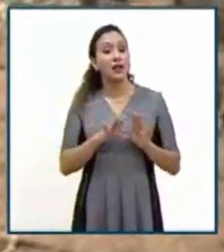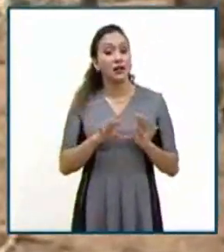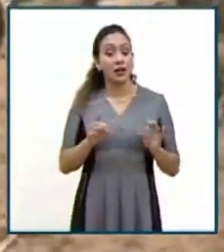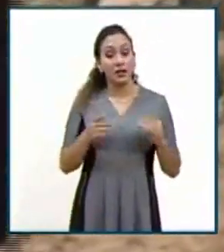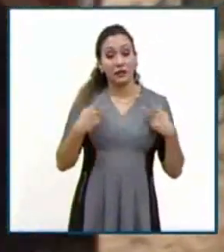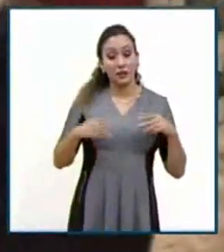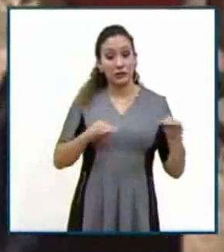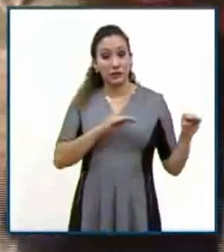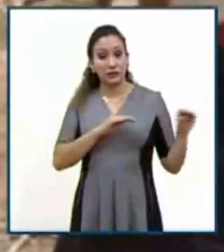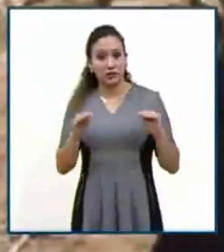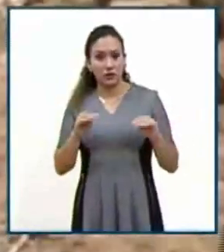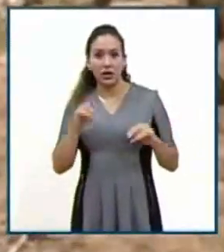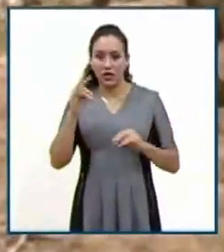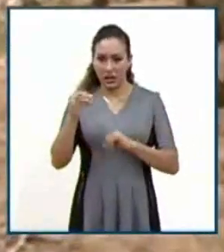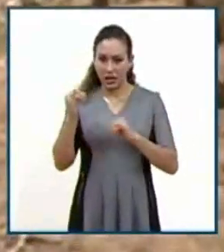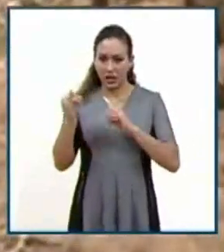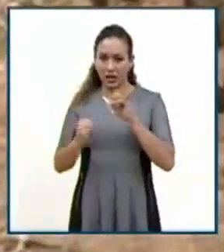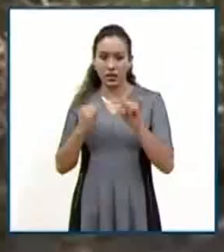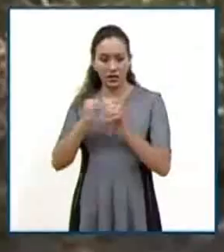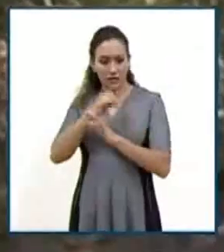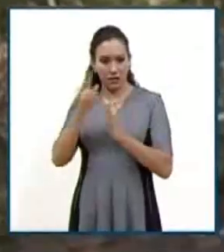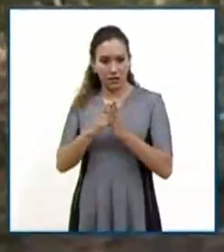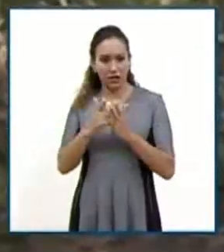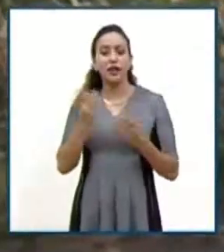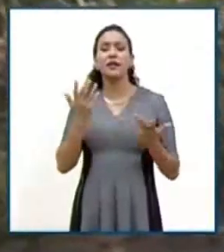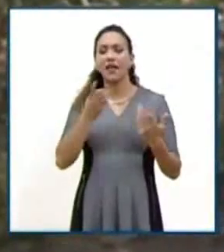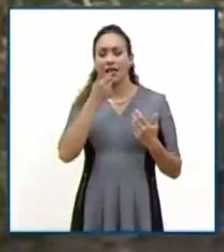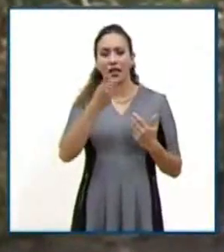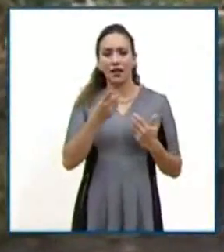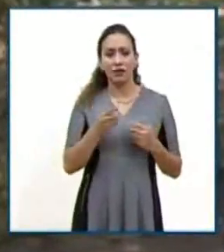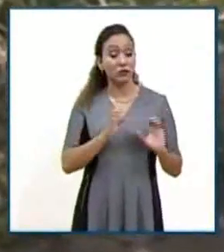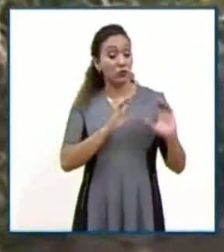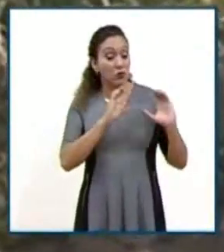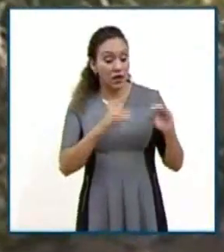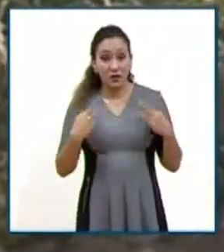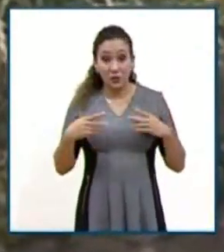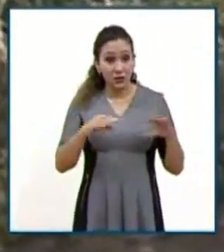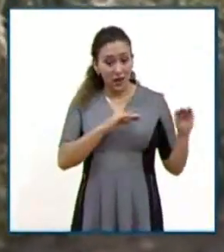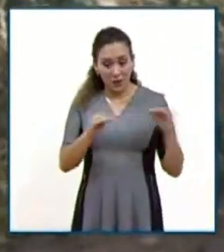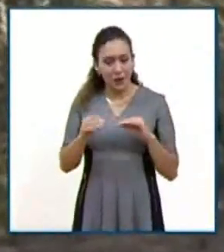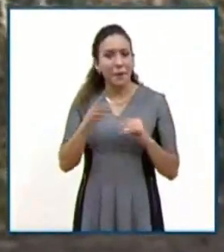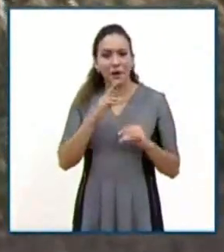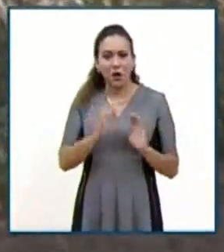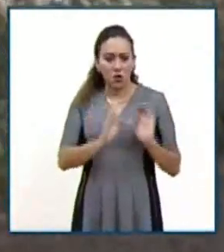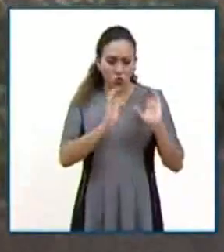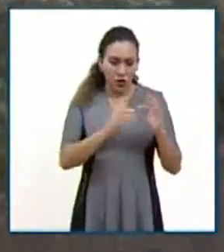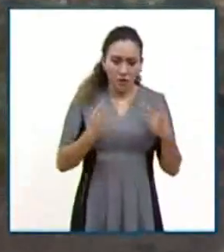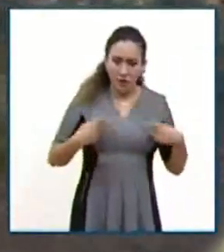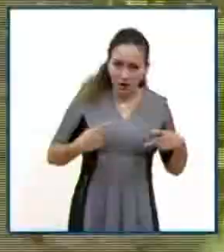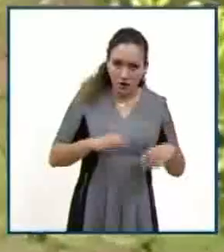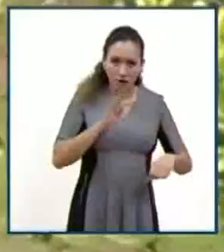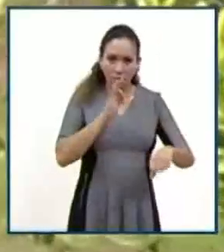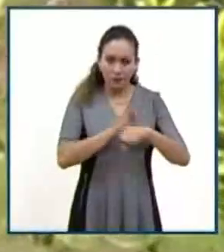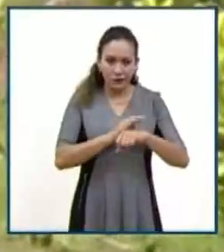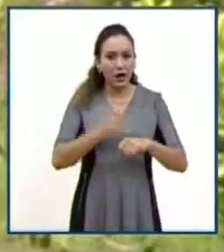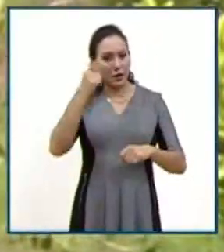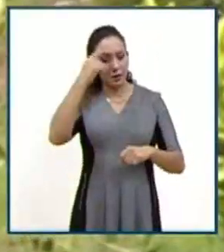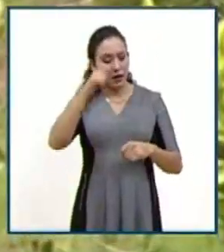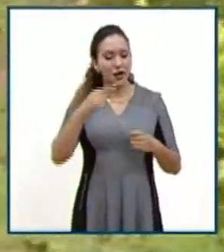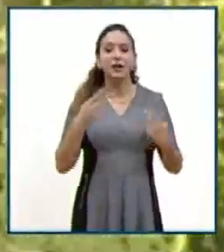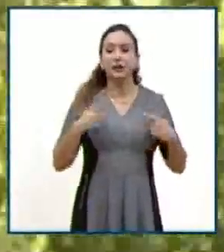en nuestro tiempo. El juez tercero de Distrito de Amparo y Juicios Federales en el estado de Chiapas concedió un amparo a la